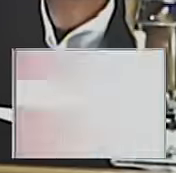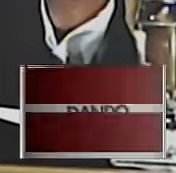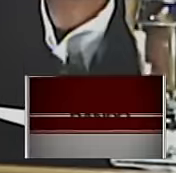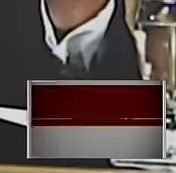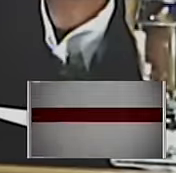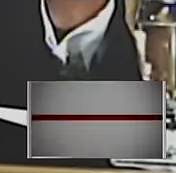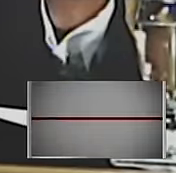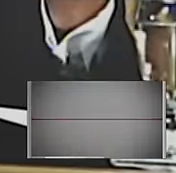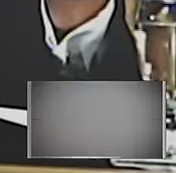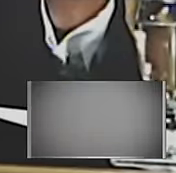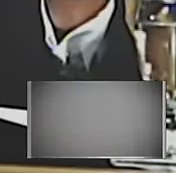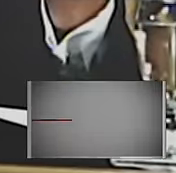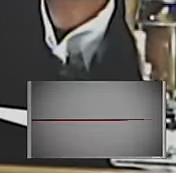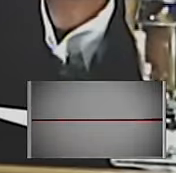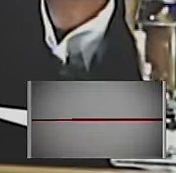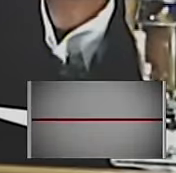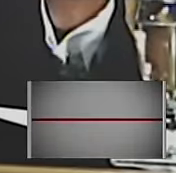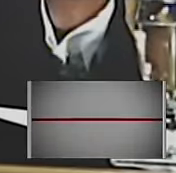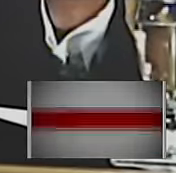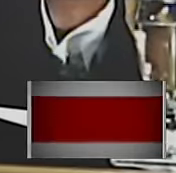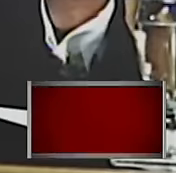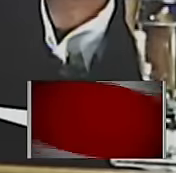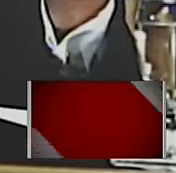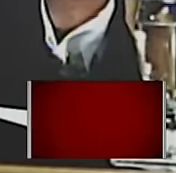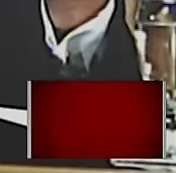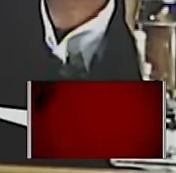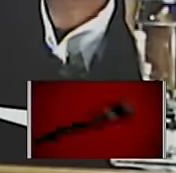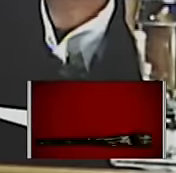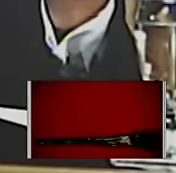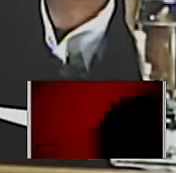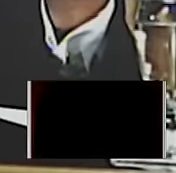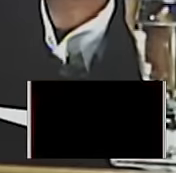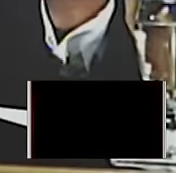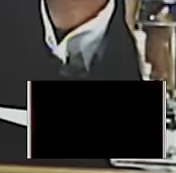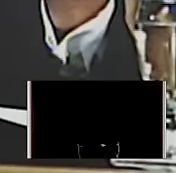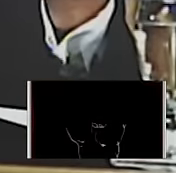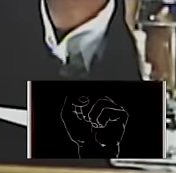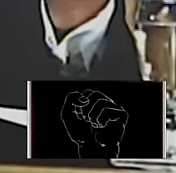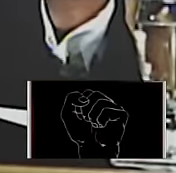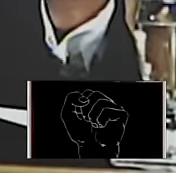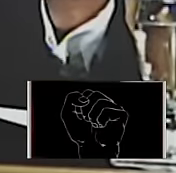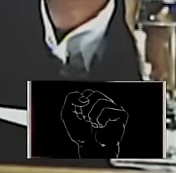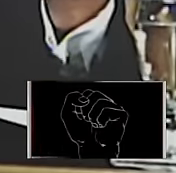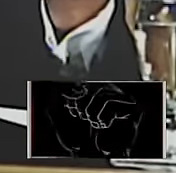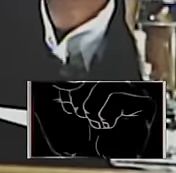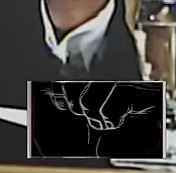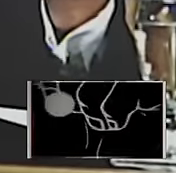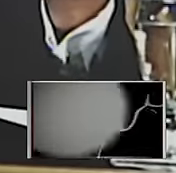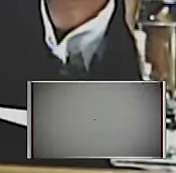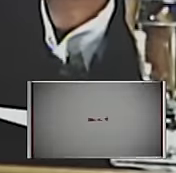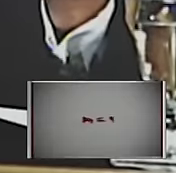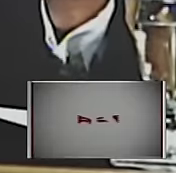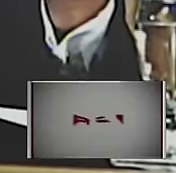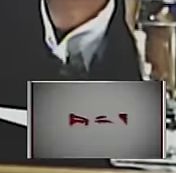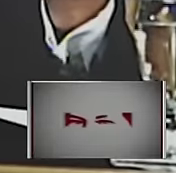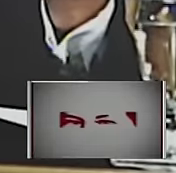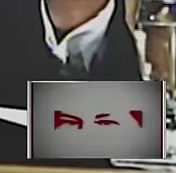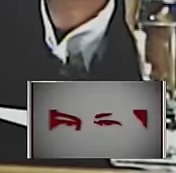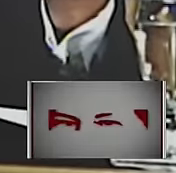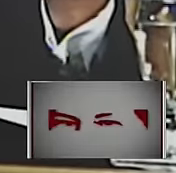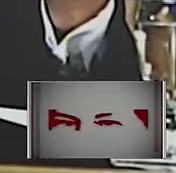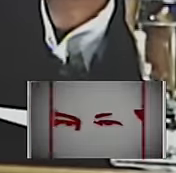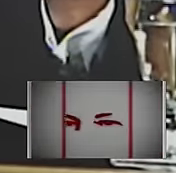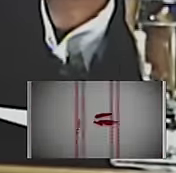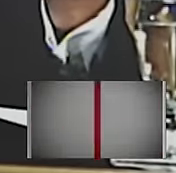92.1, Total 92.7, Bolivariana 95.1, Vanguardia 97.5, Caché